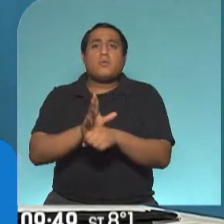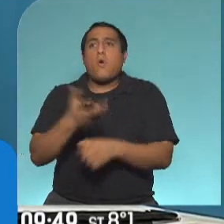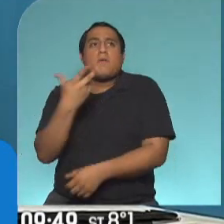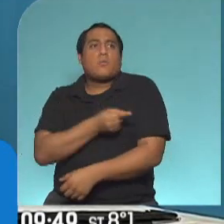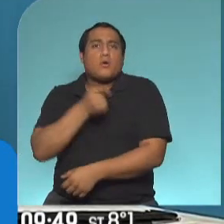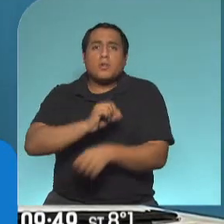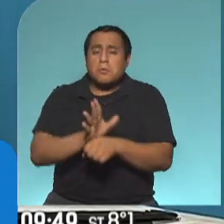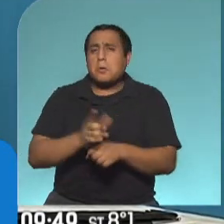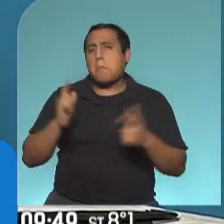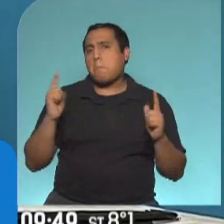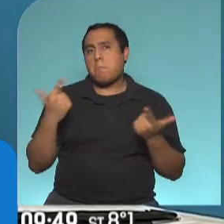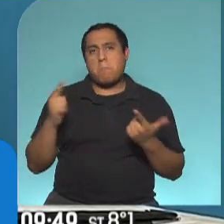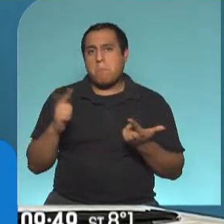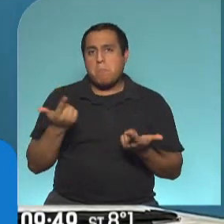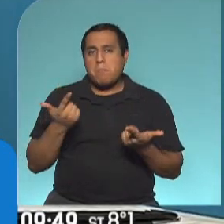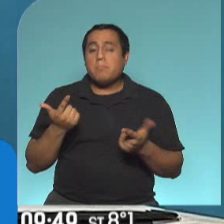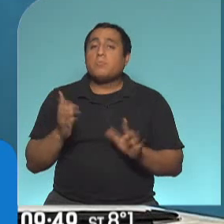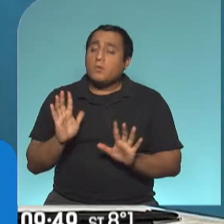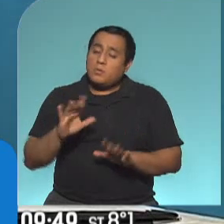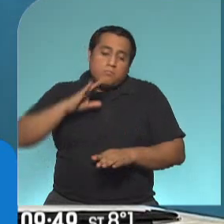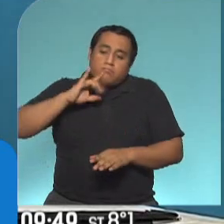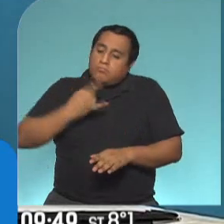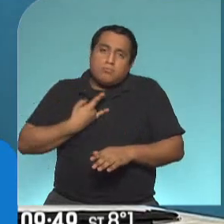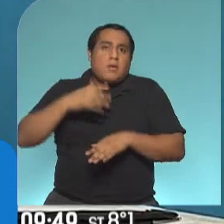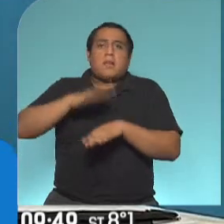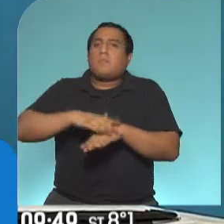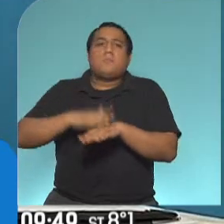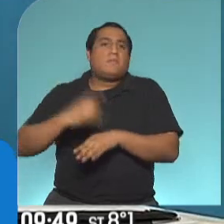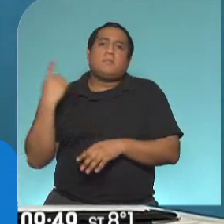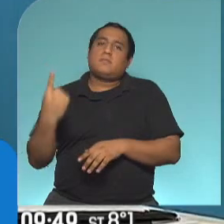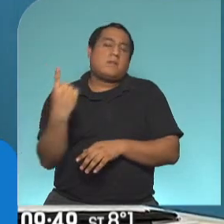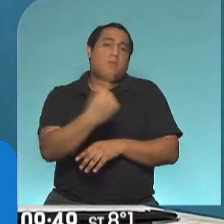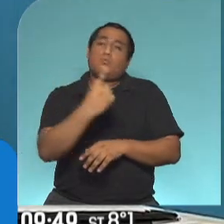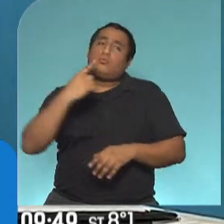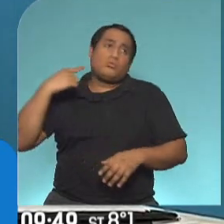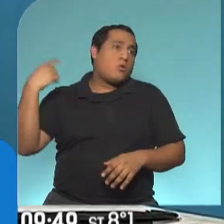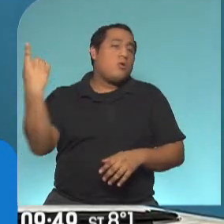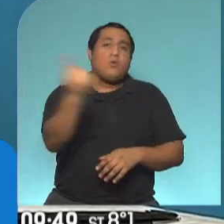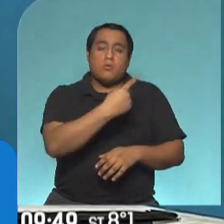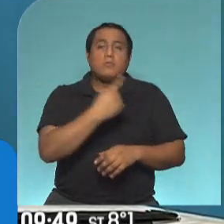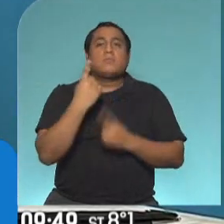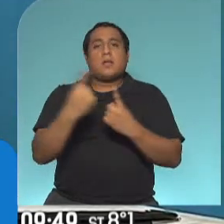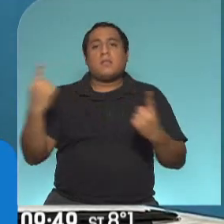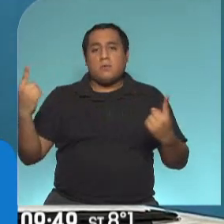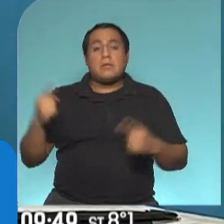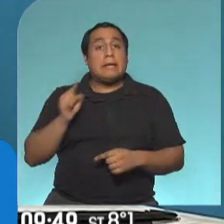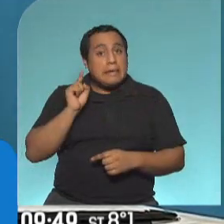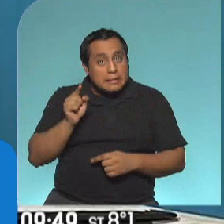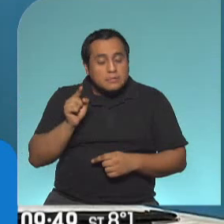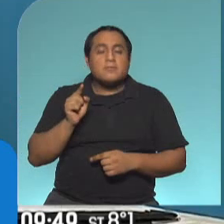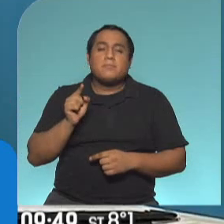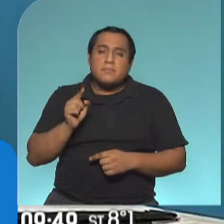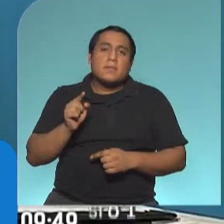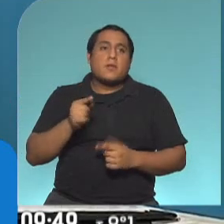por lo tanto apelar a la responsabilidad individual de todos y cada uno es la medida más